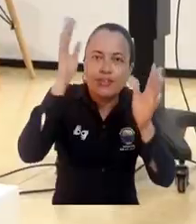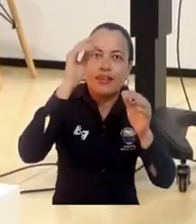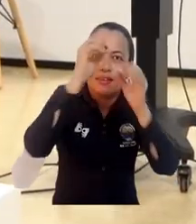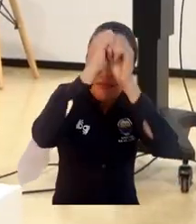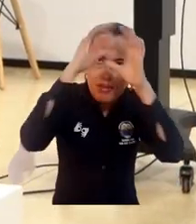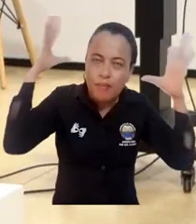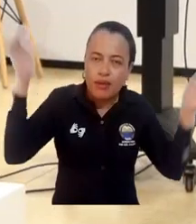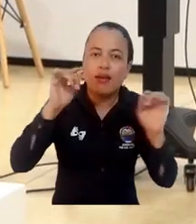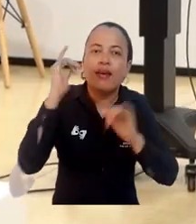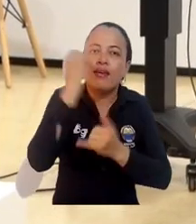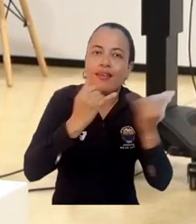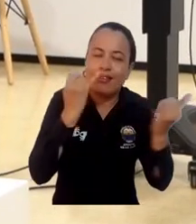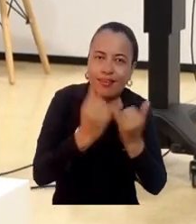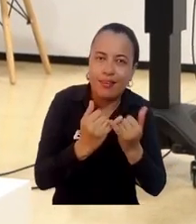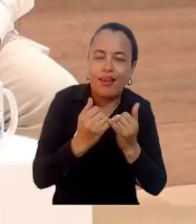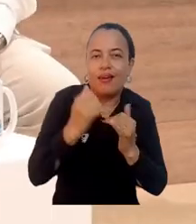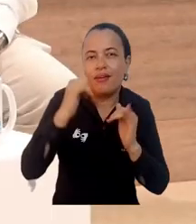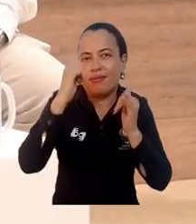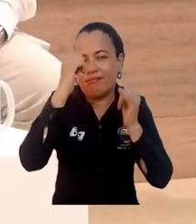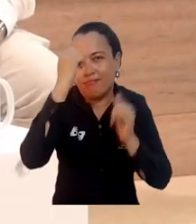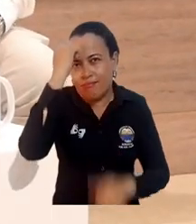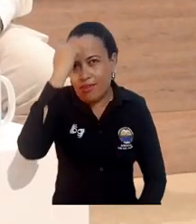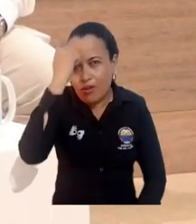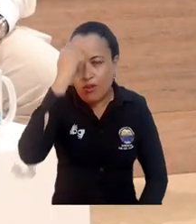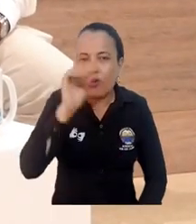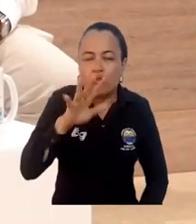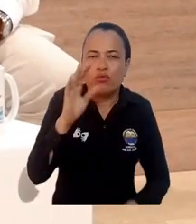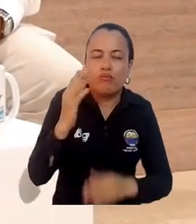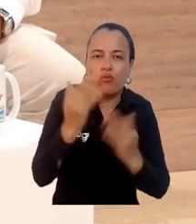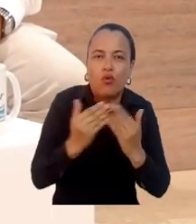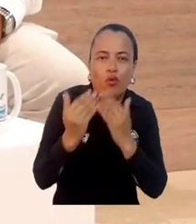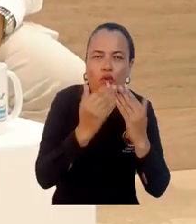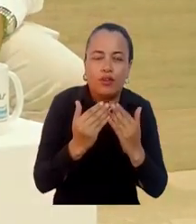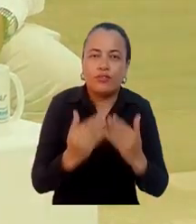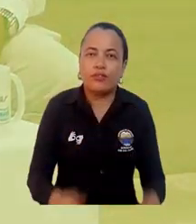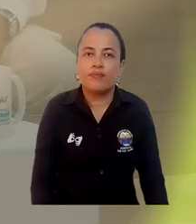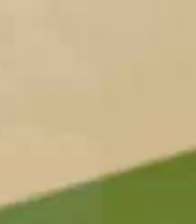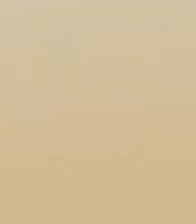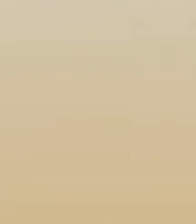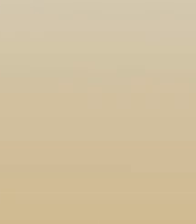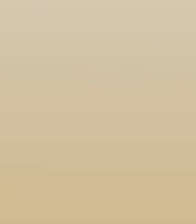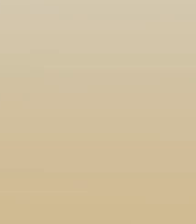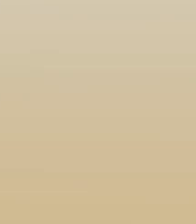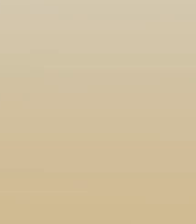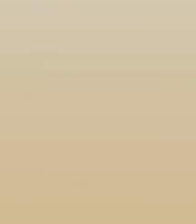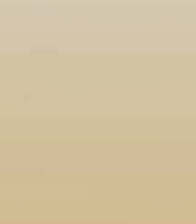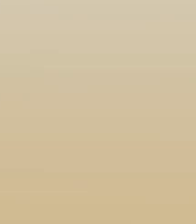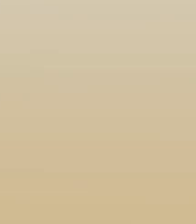libros Reforestar la Imaginación e Identidad Pedagógica de las Instituciones Educativas.